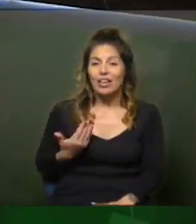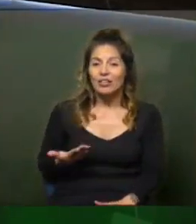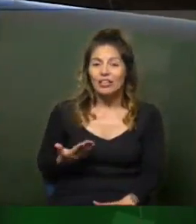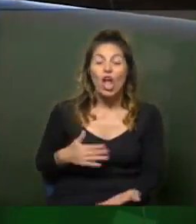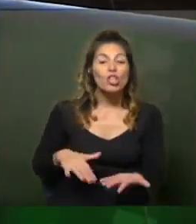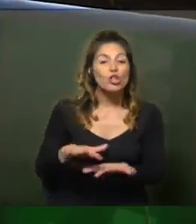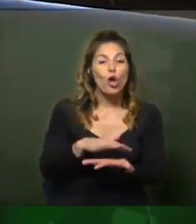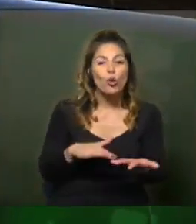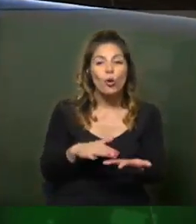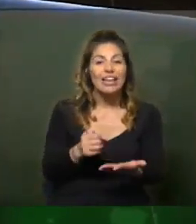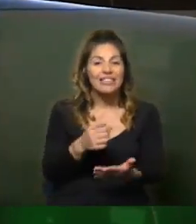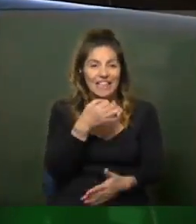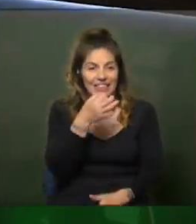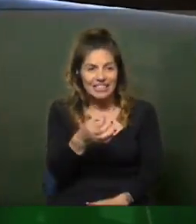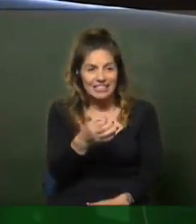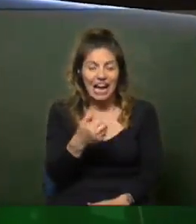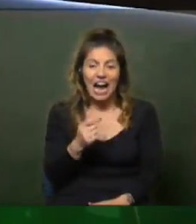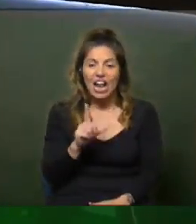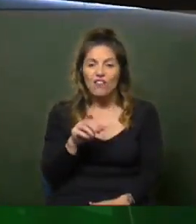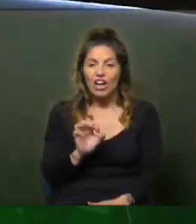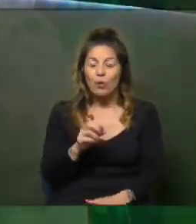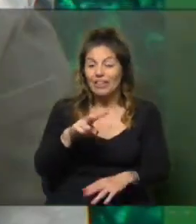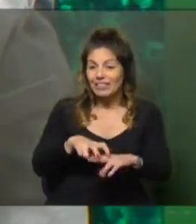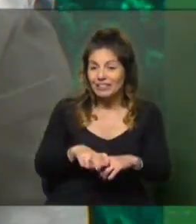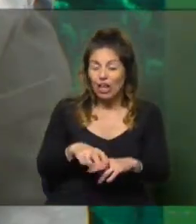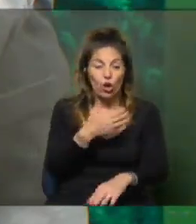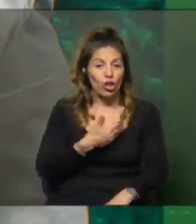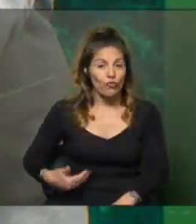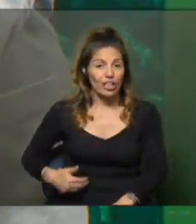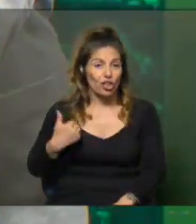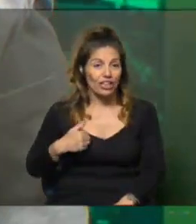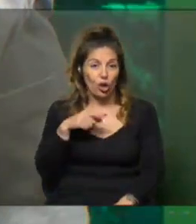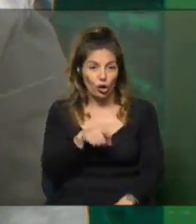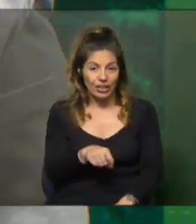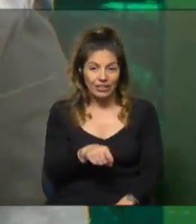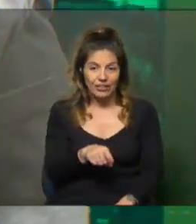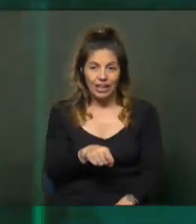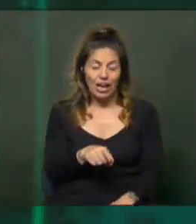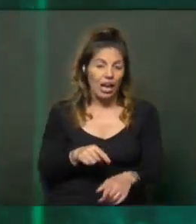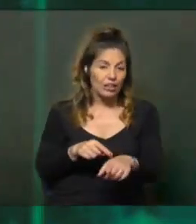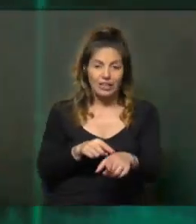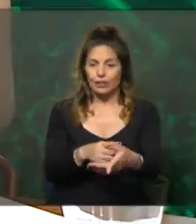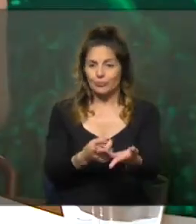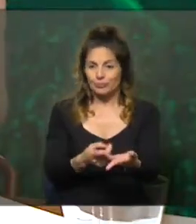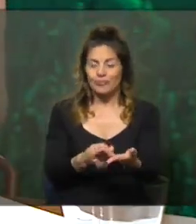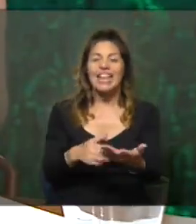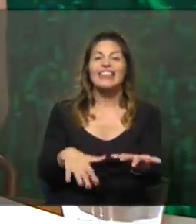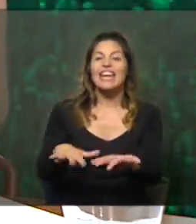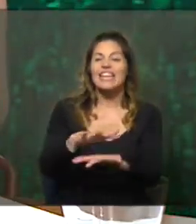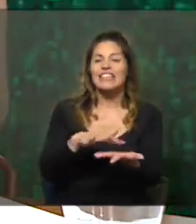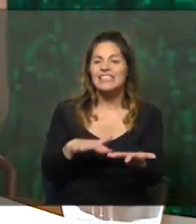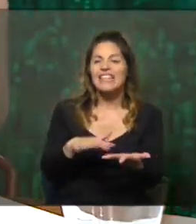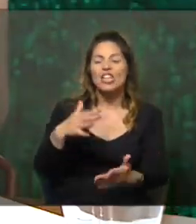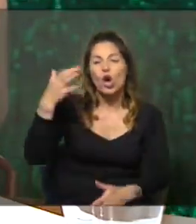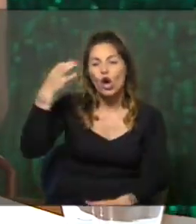lugares que recién señalaba Álvaro va a estar sentado el gobierno de Argentina con esta ahora conducción Y ante ante este escenario les parece